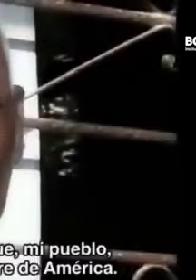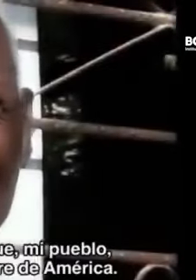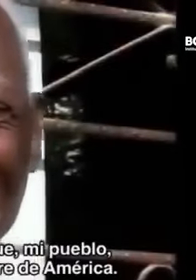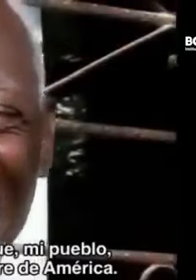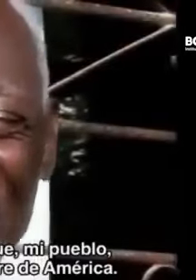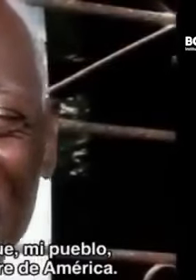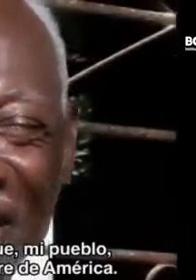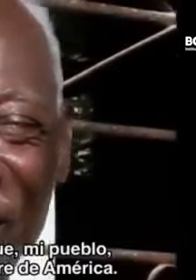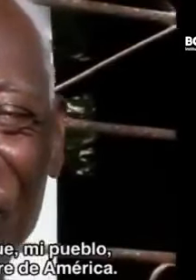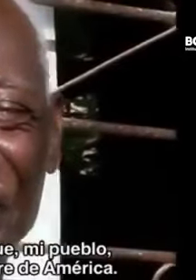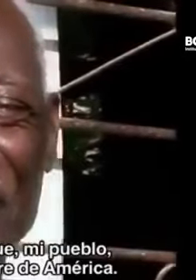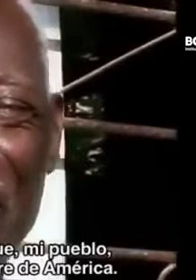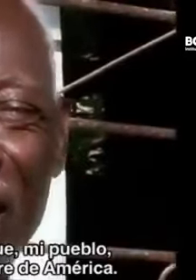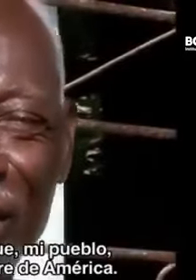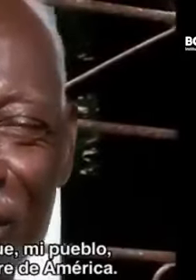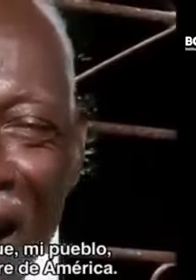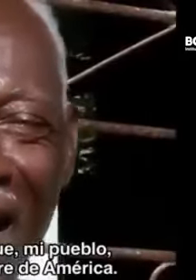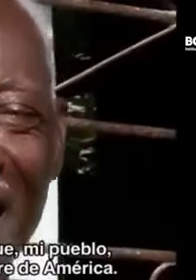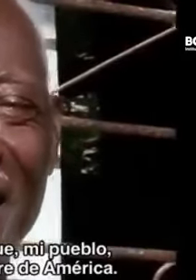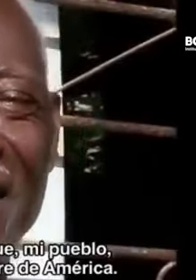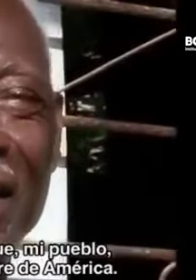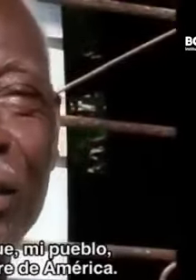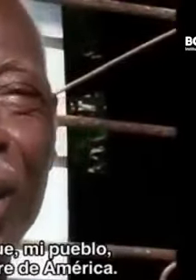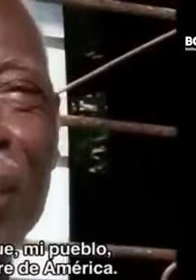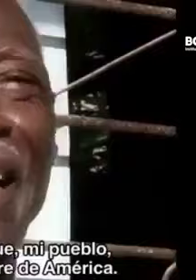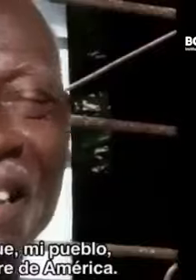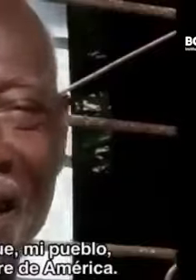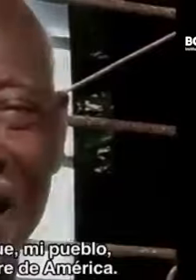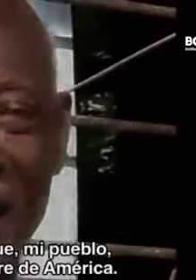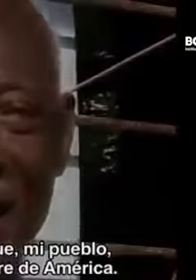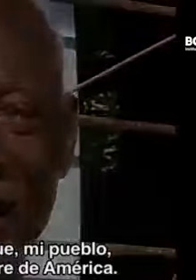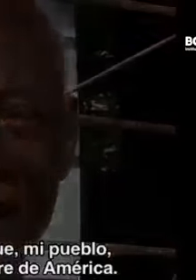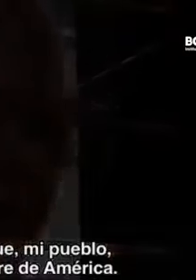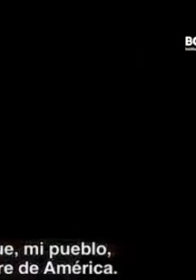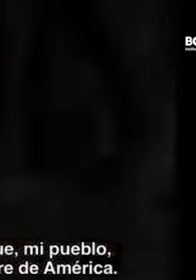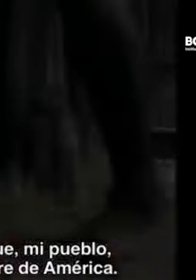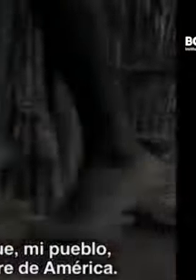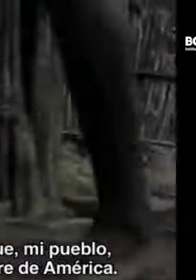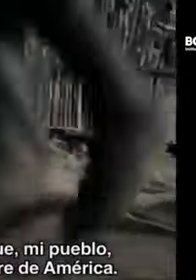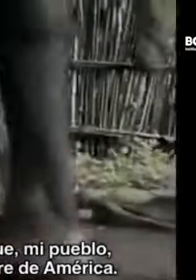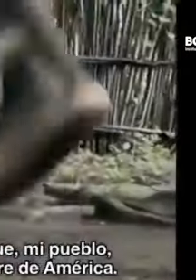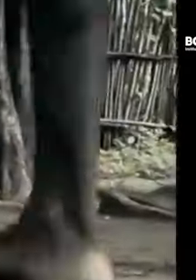Palenque, abuelo, que te da suelto, de Maguarumá, de Indoamérica.